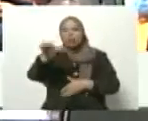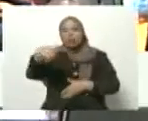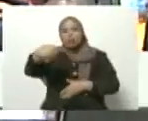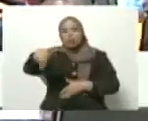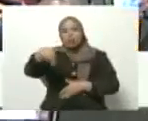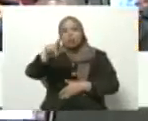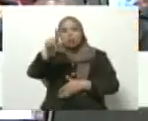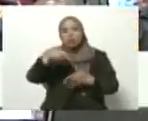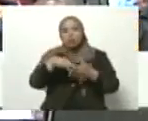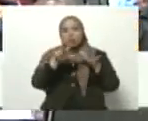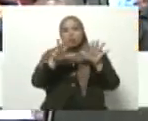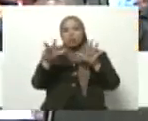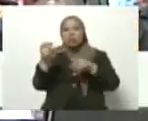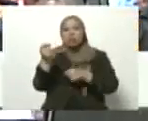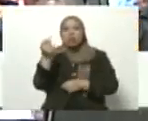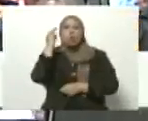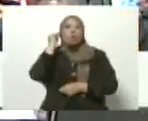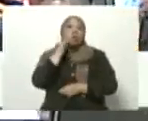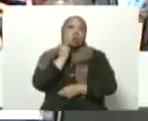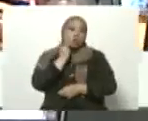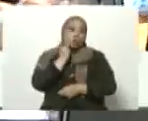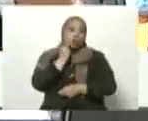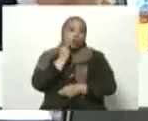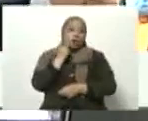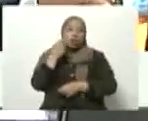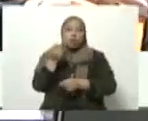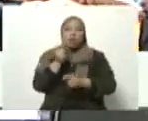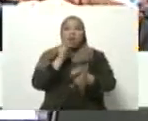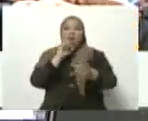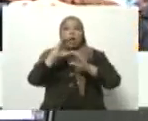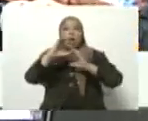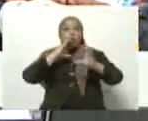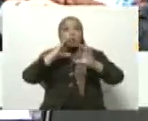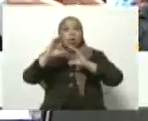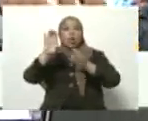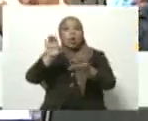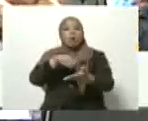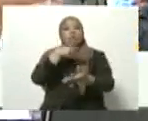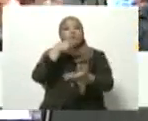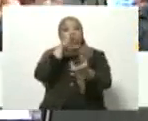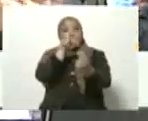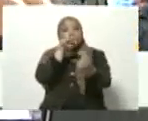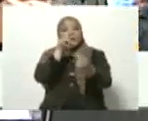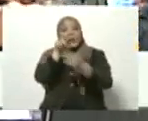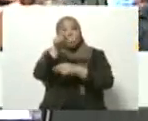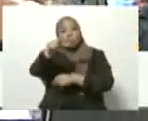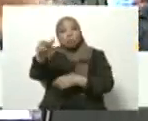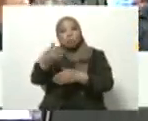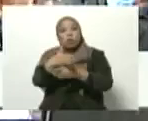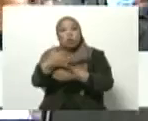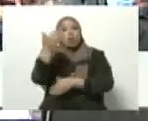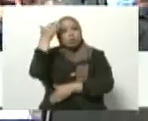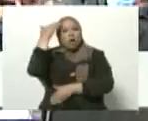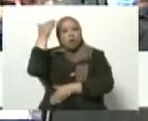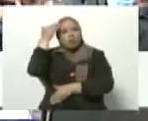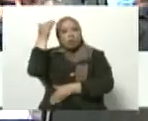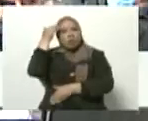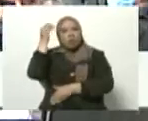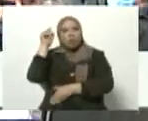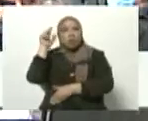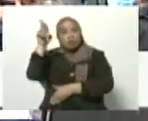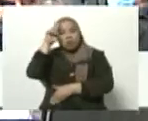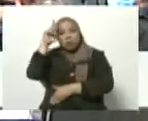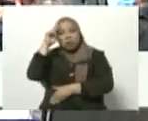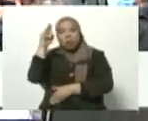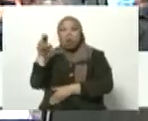el entonces coronel Simón Bolívar hizo un discurso que seguramente todos los que estamos reunidos hoy podemos repetir de memoria